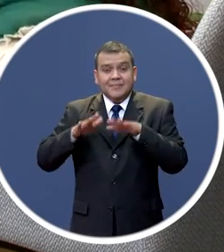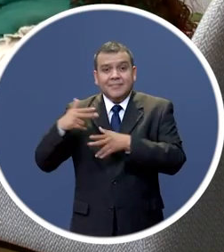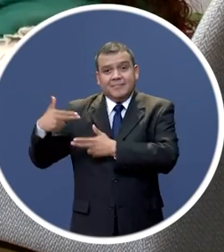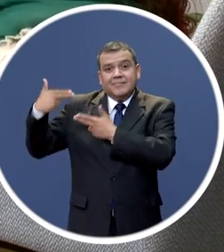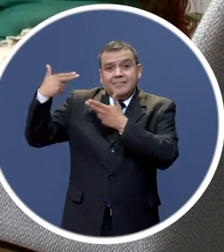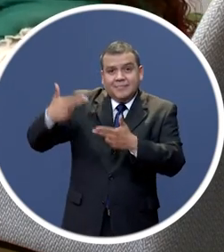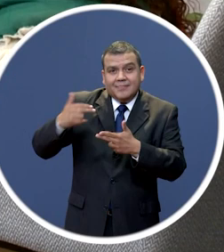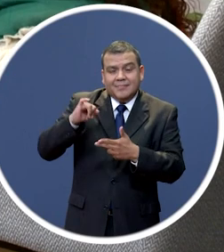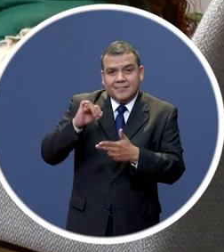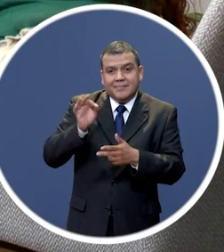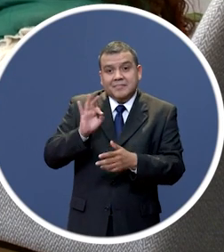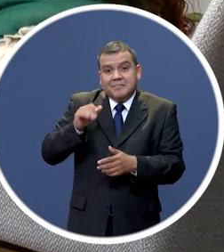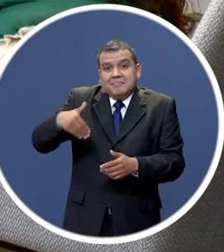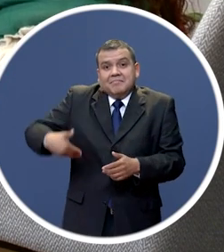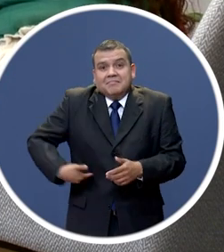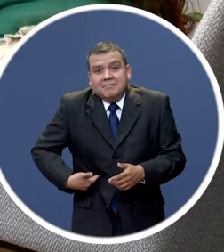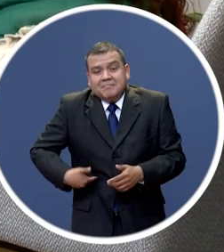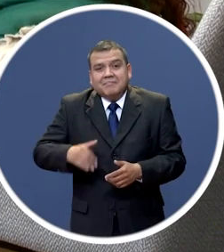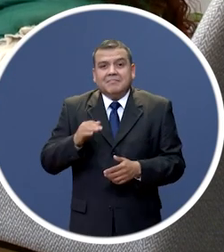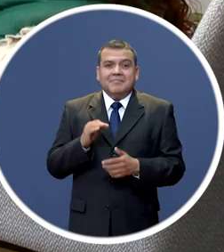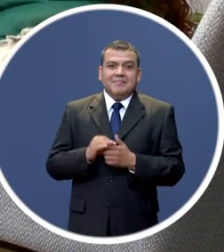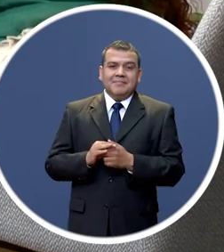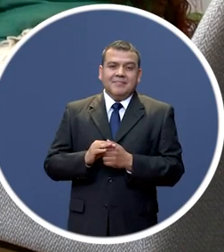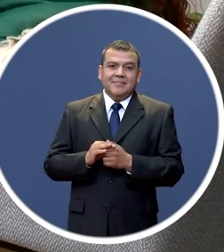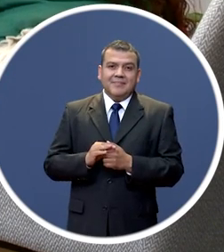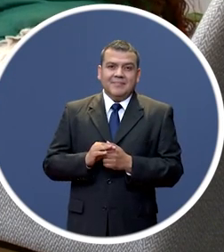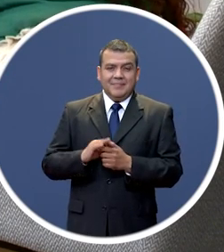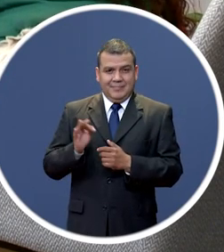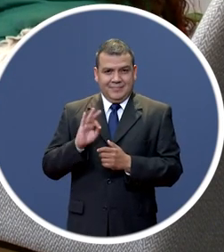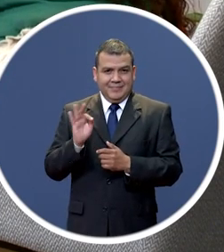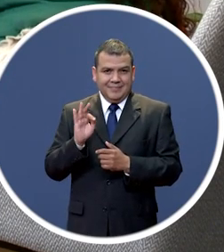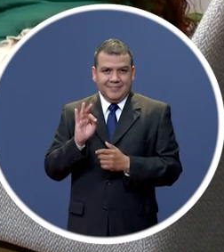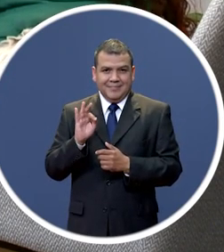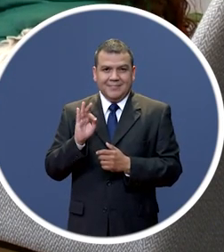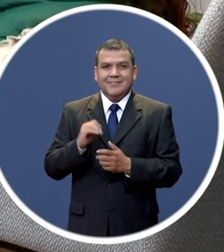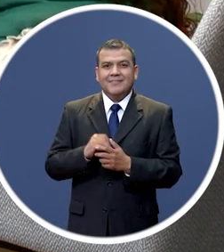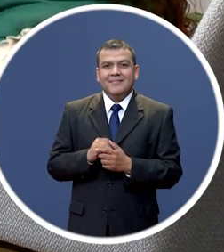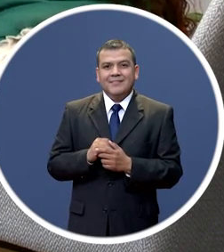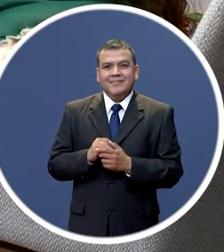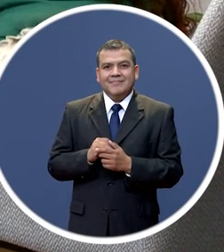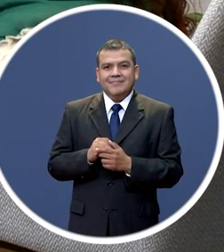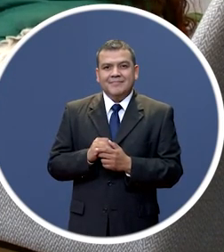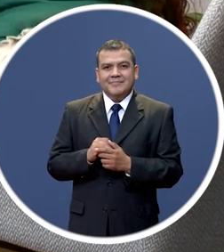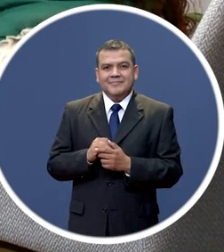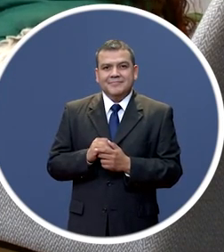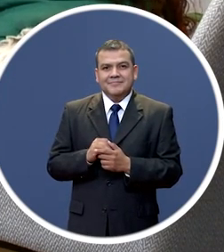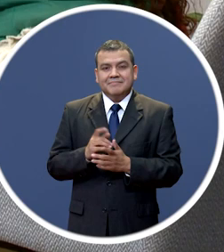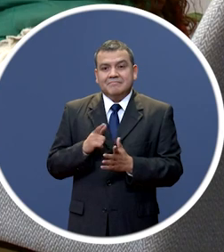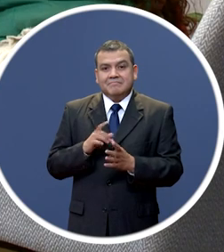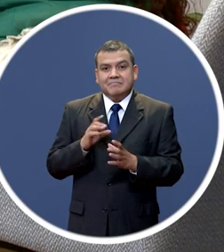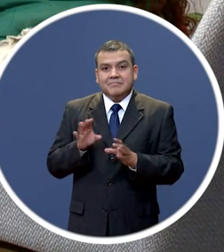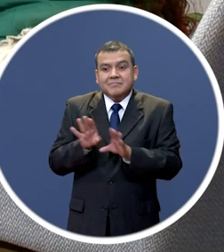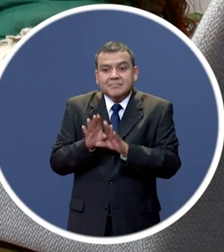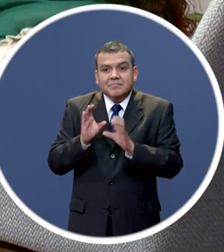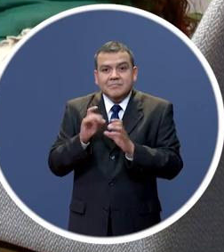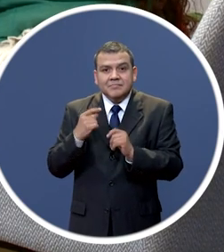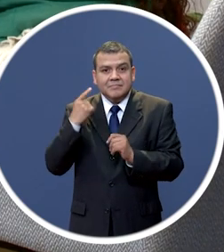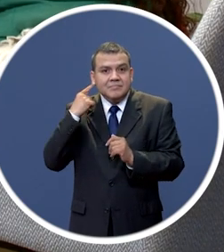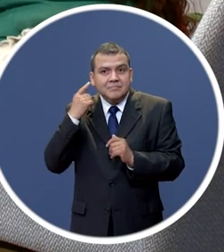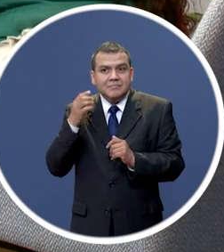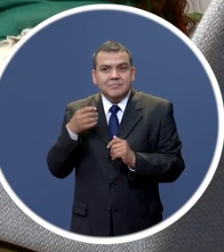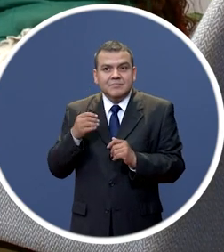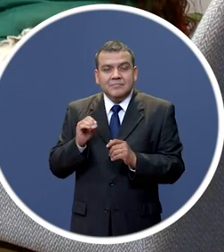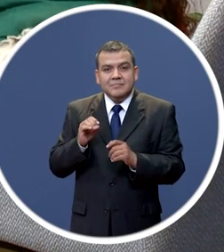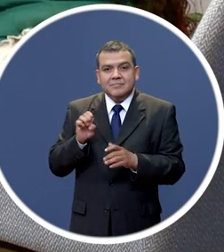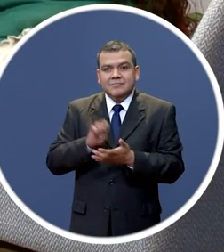genético, puede ser por accidentes, puede ser por cuidados, o sea, por